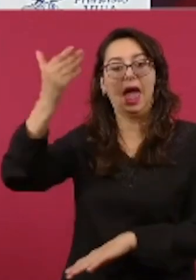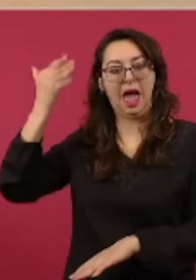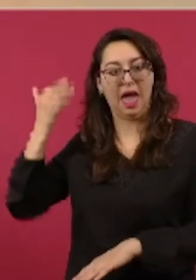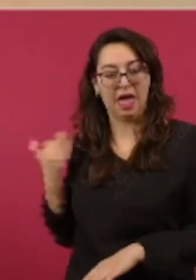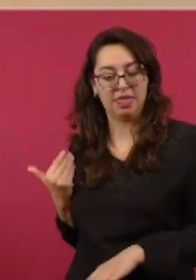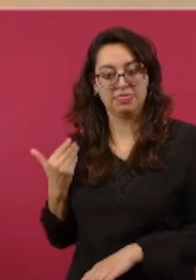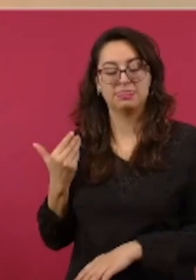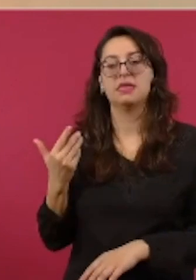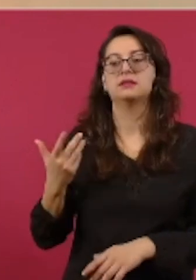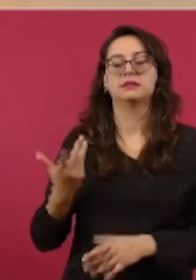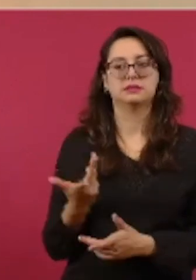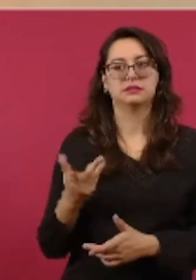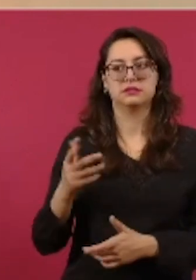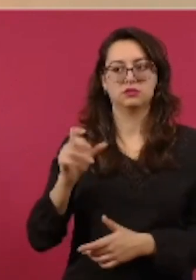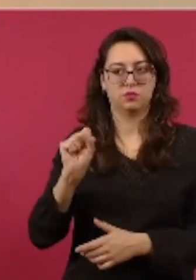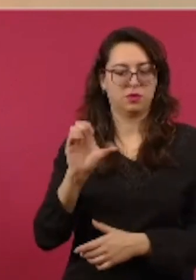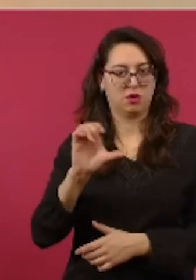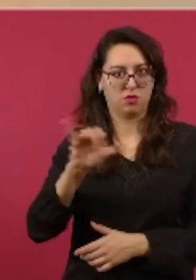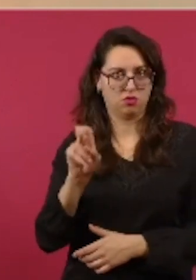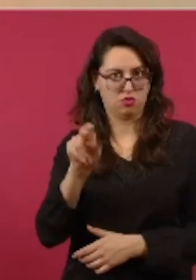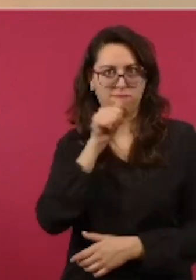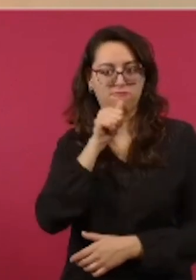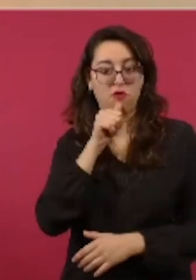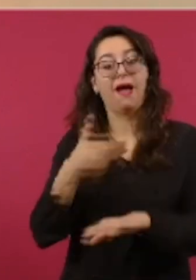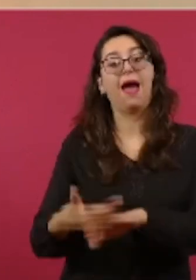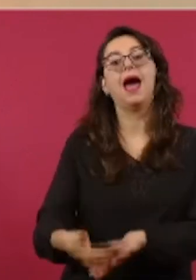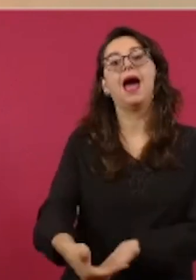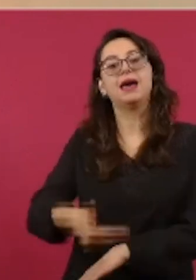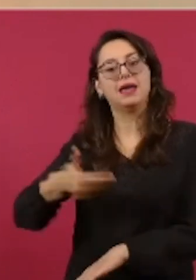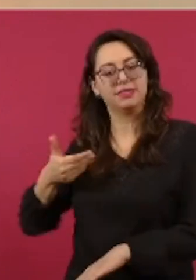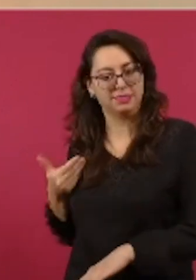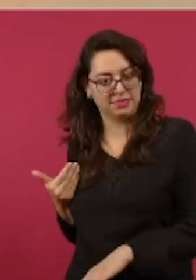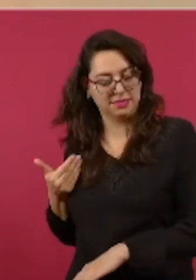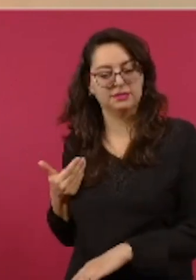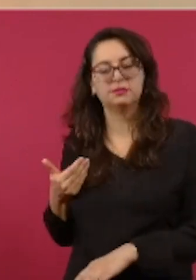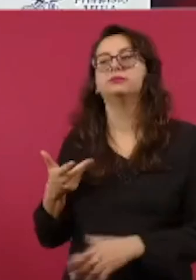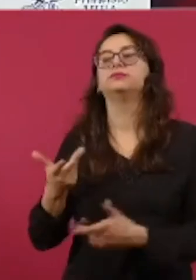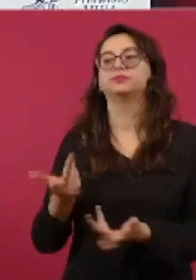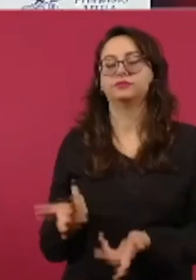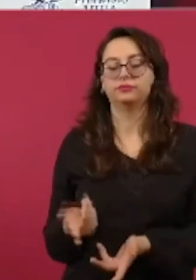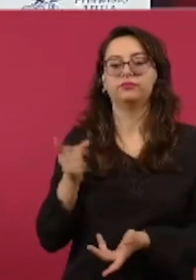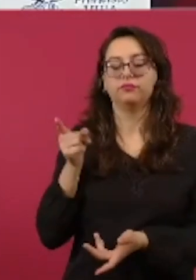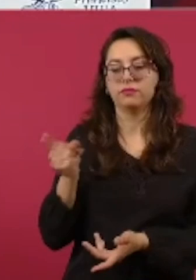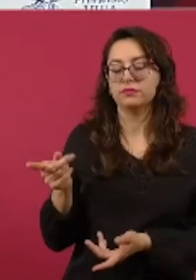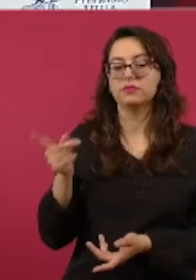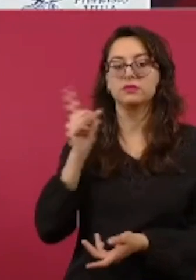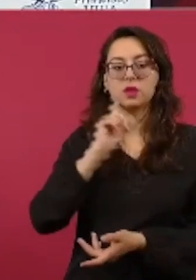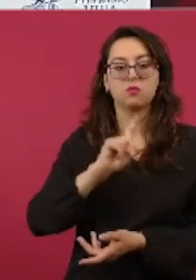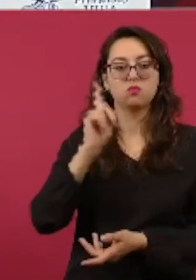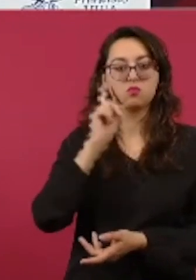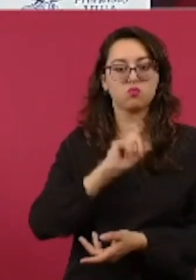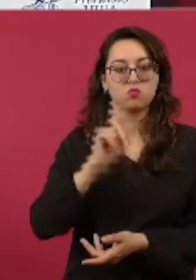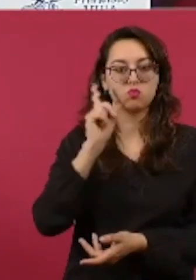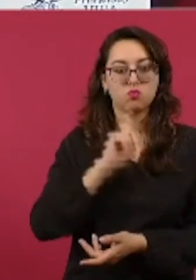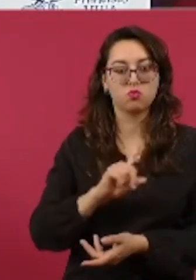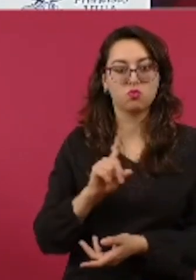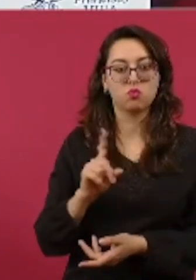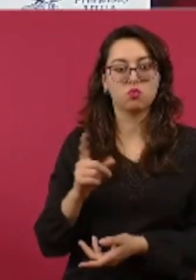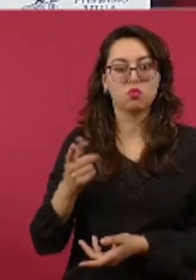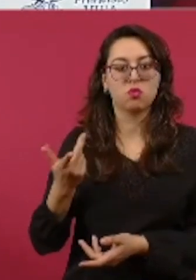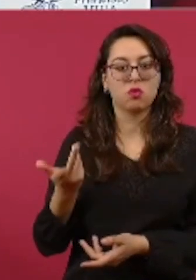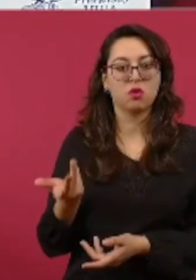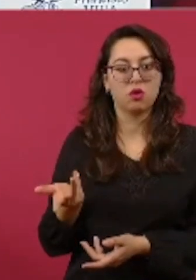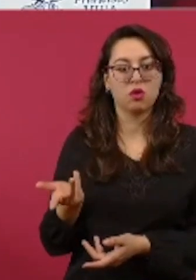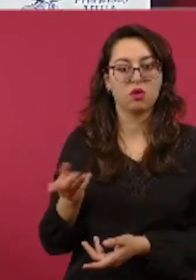magistrada María Gabriela Rolón Montaño, ella es secretaria ejecutiva de disciplina del Consejo de la